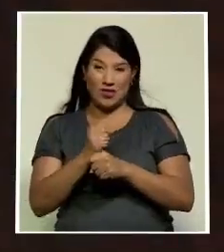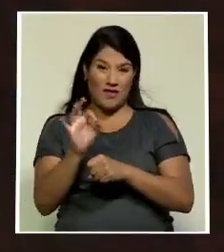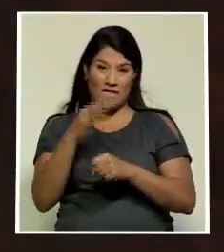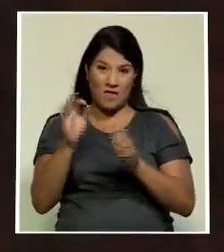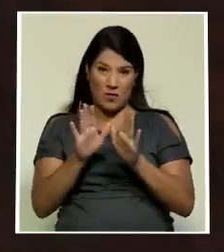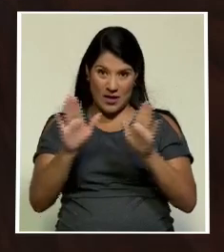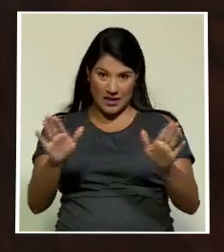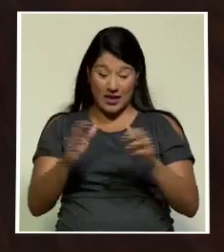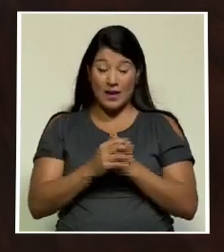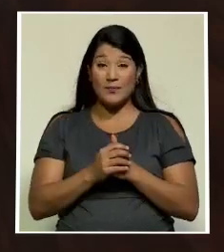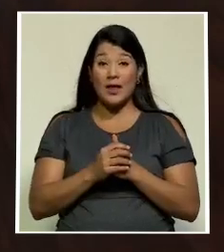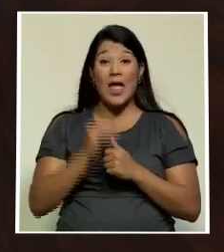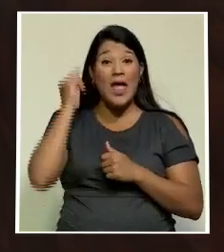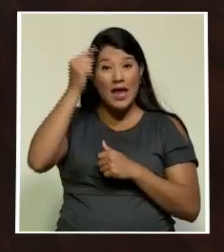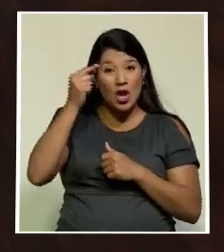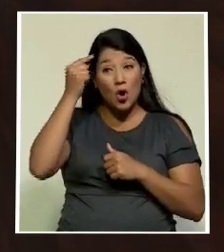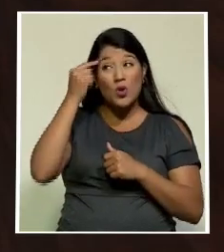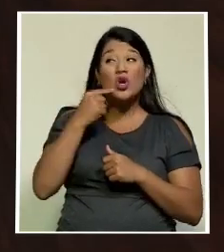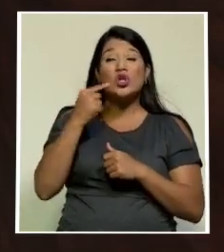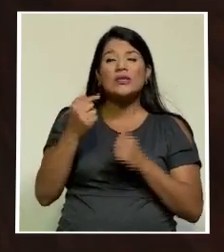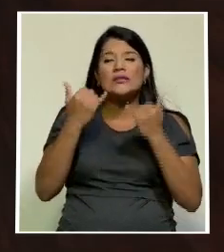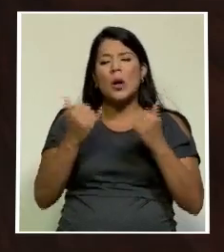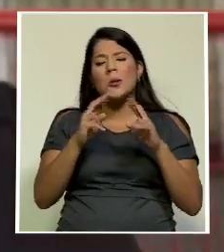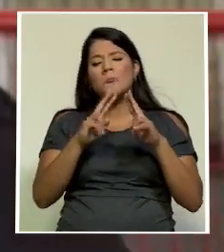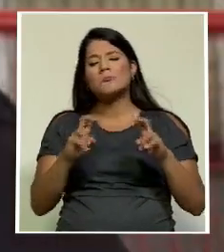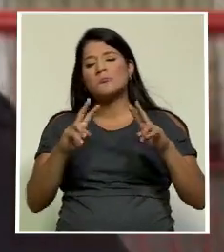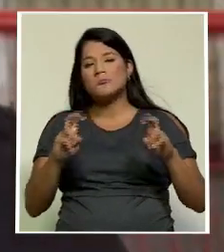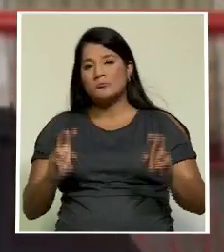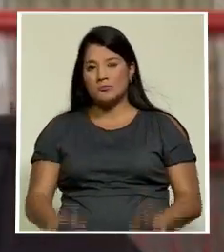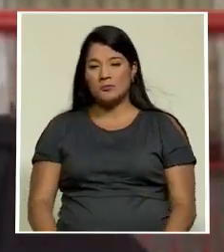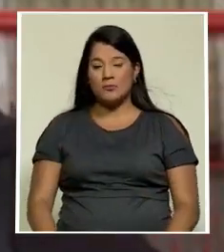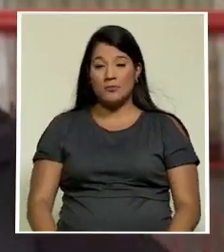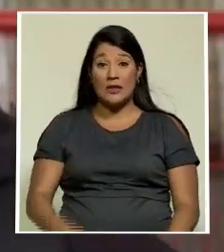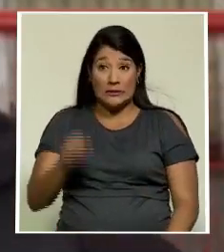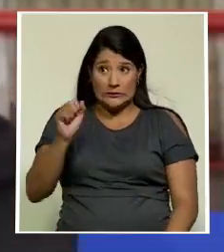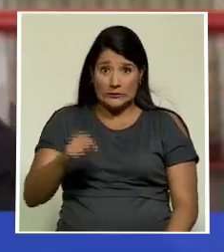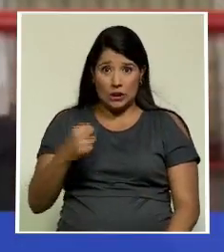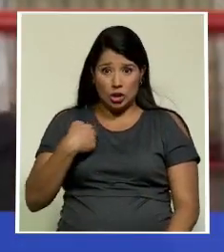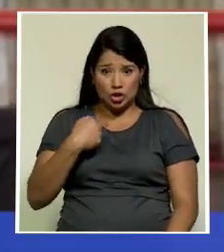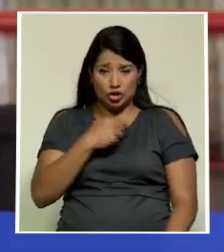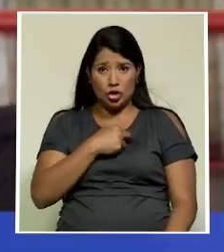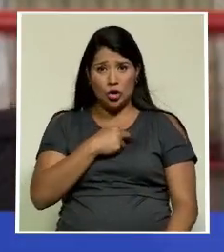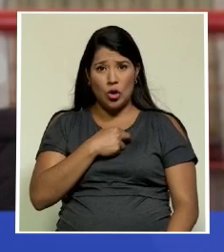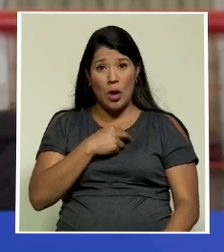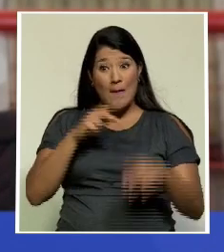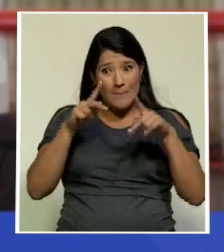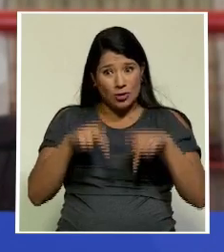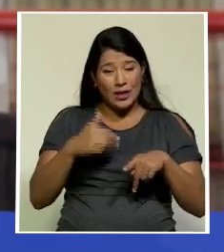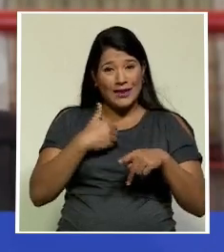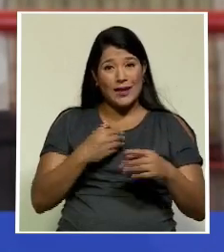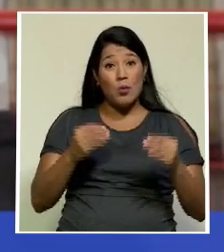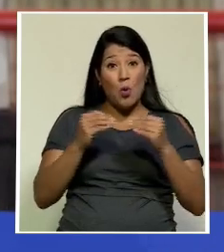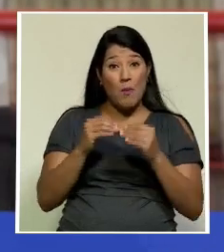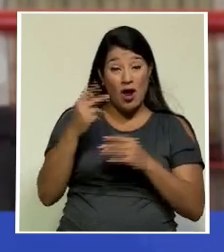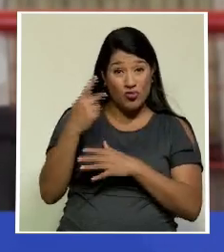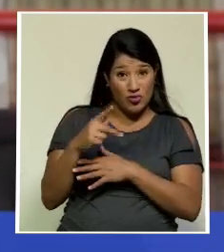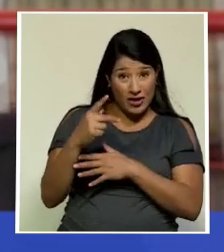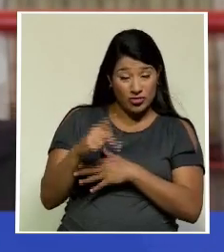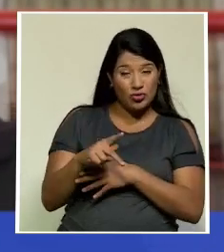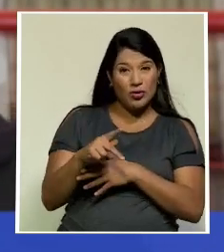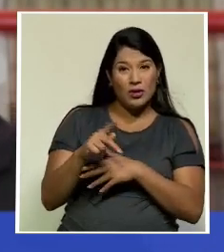gobierno asegura estar analizando. Sí, como somos personas de mayor riesgo, si salimos pues sería como